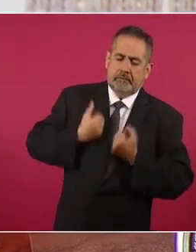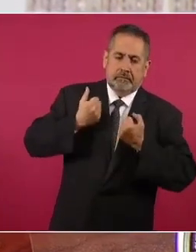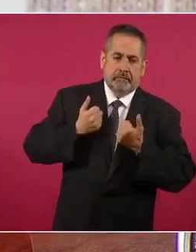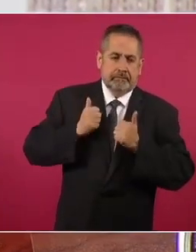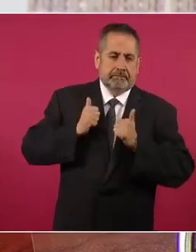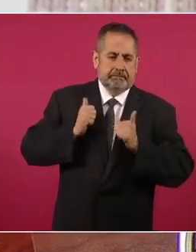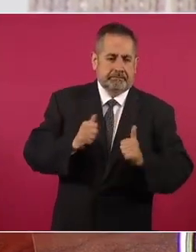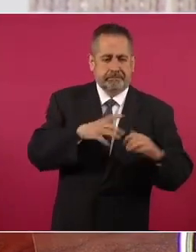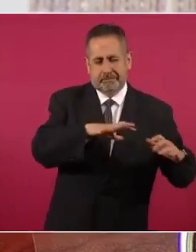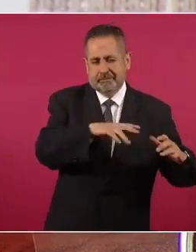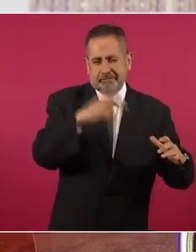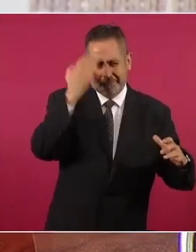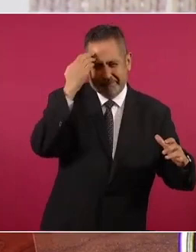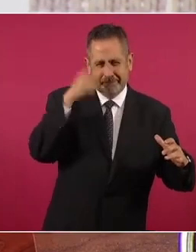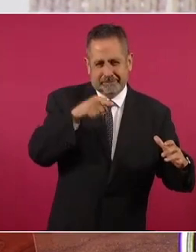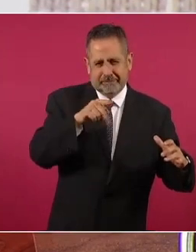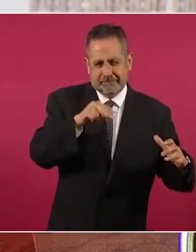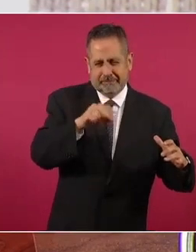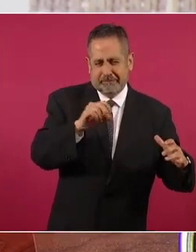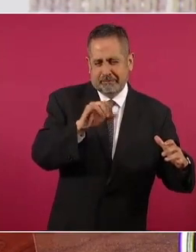económica neoliberal,